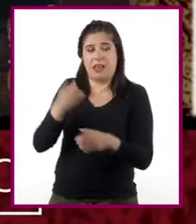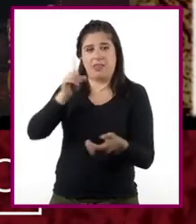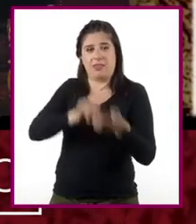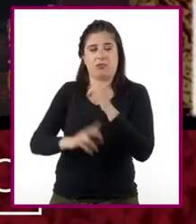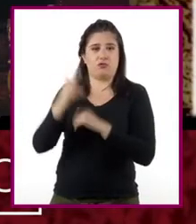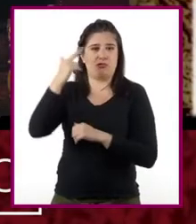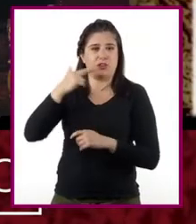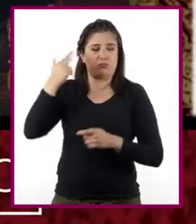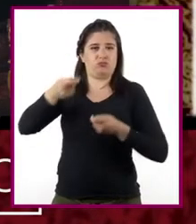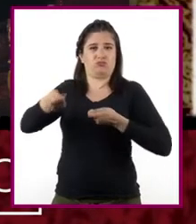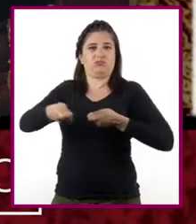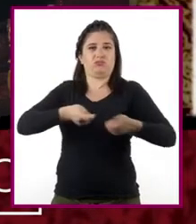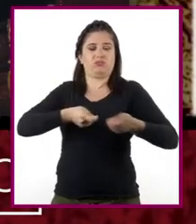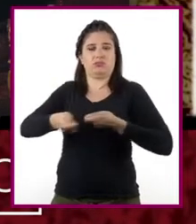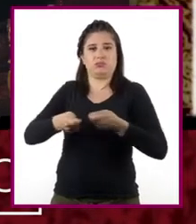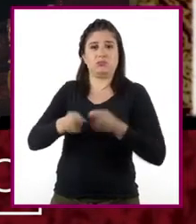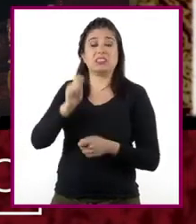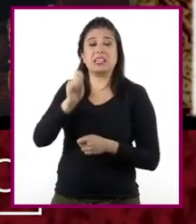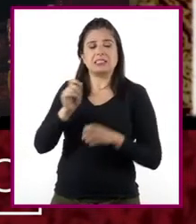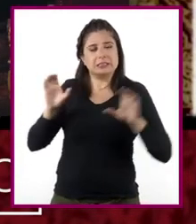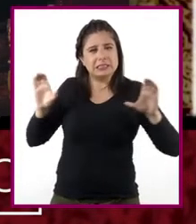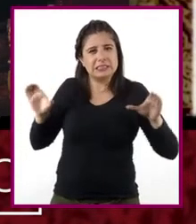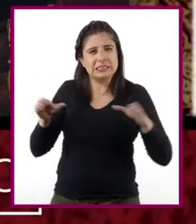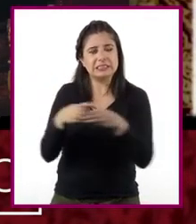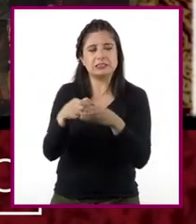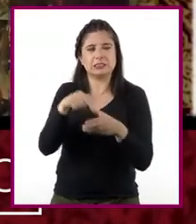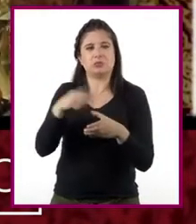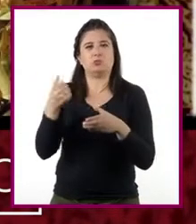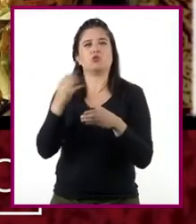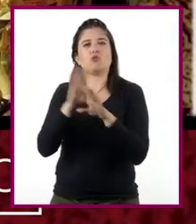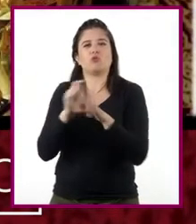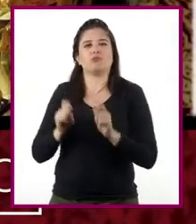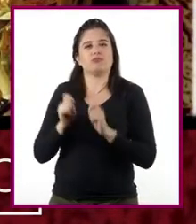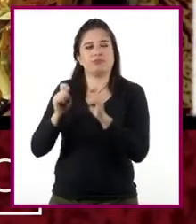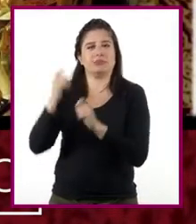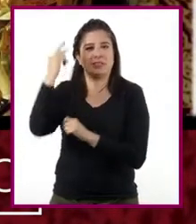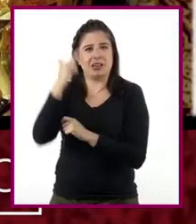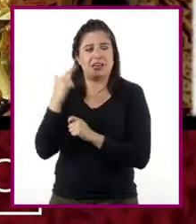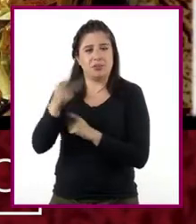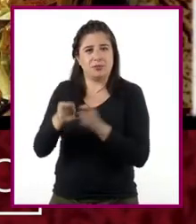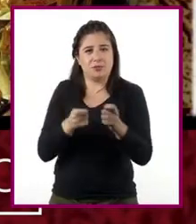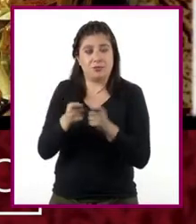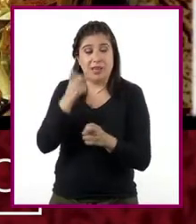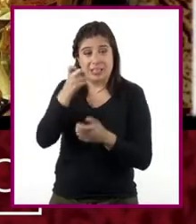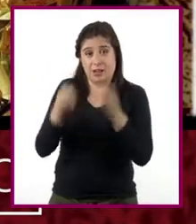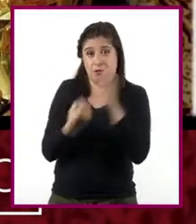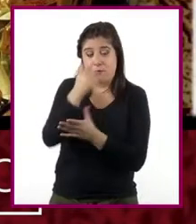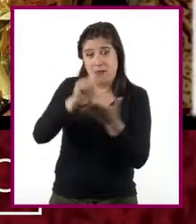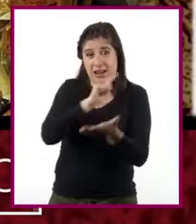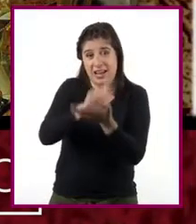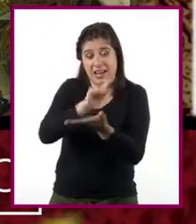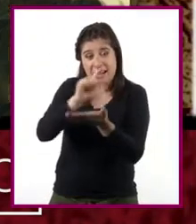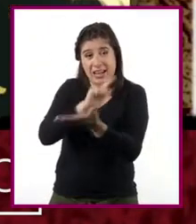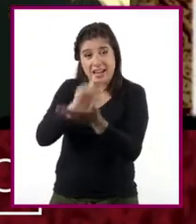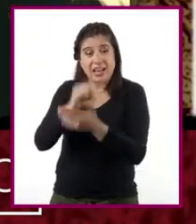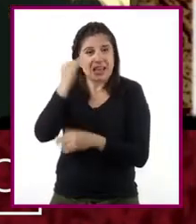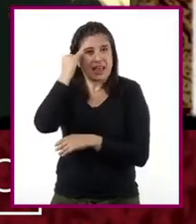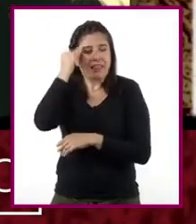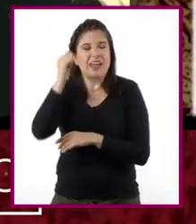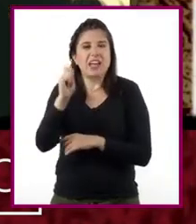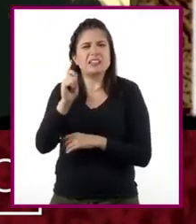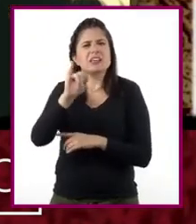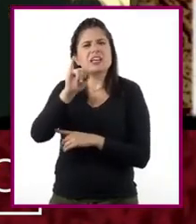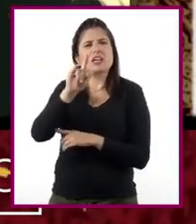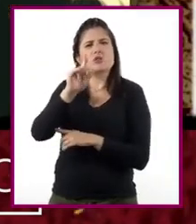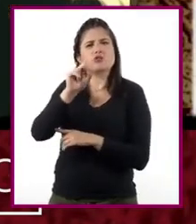imperio, que tendían a centralizar el poder. Estas reformas se vieron influenciadas por las ideas de la